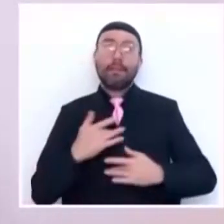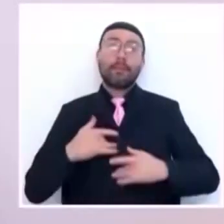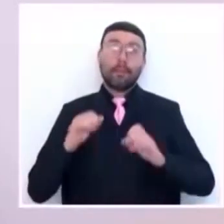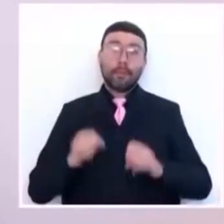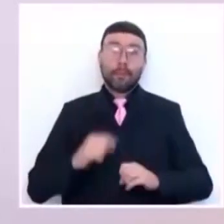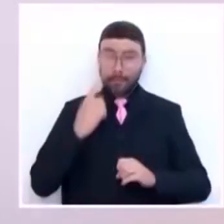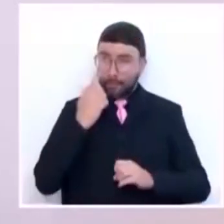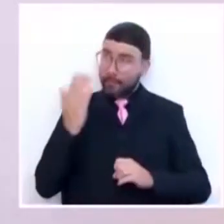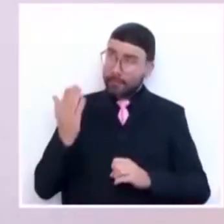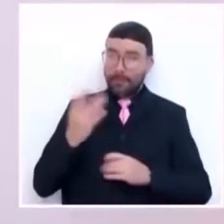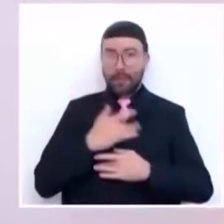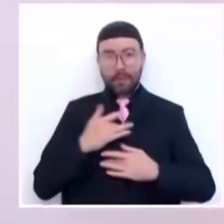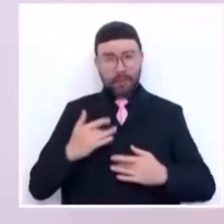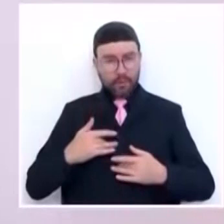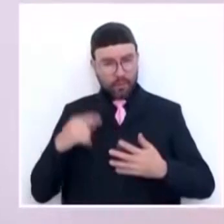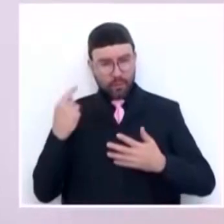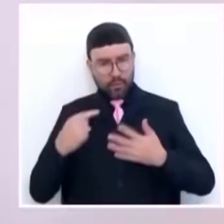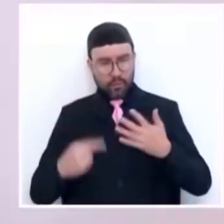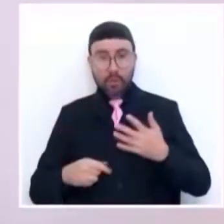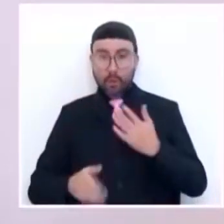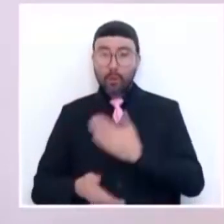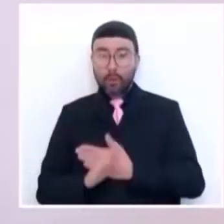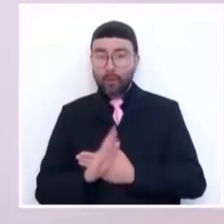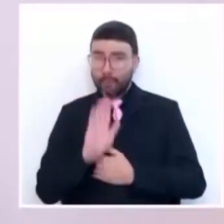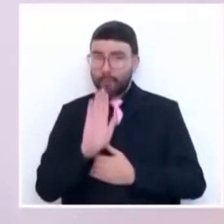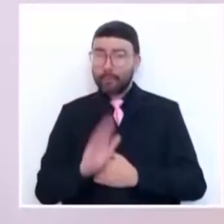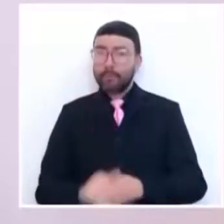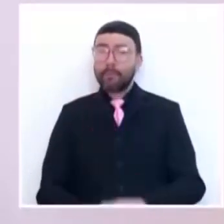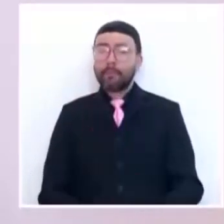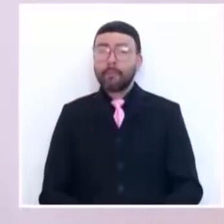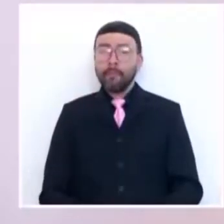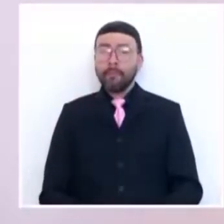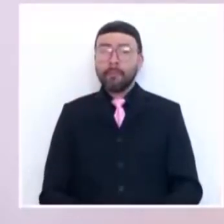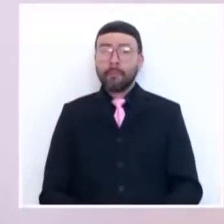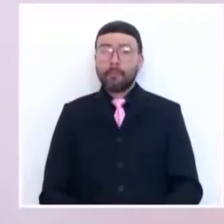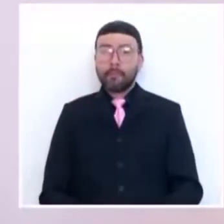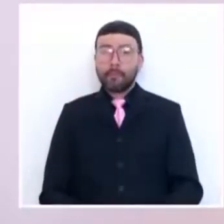notas saludables para que continuemos con este fabuloso tema.